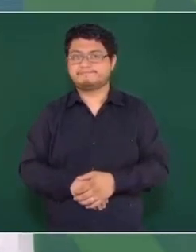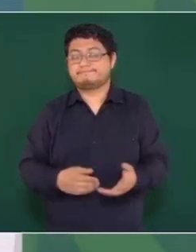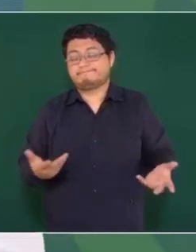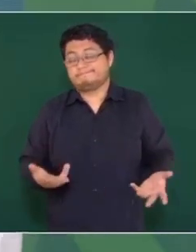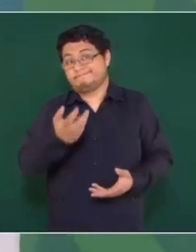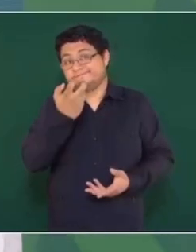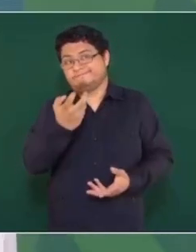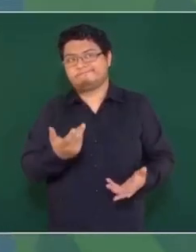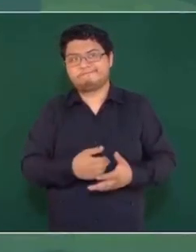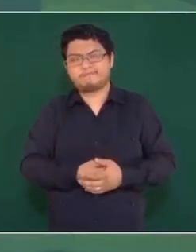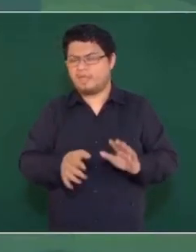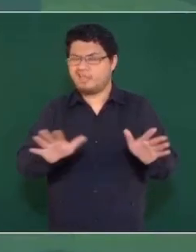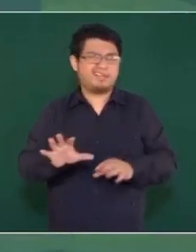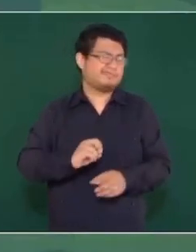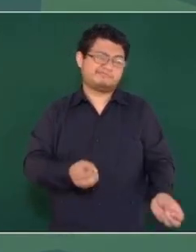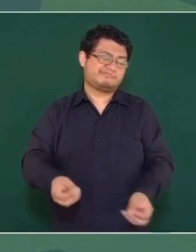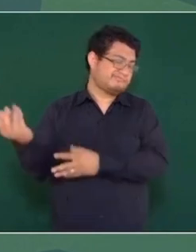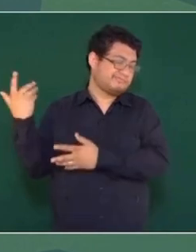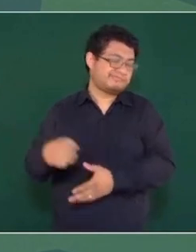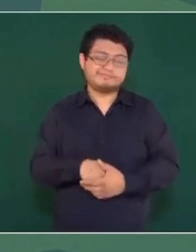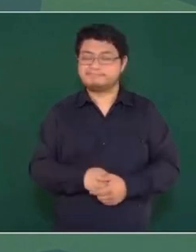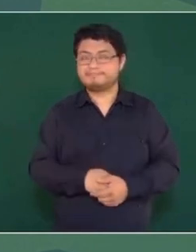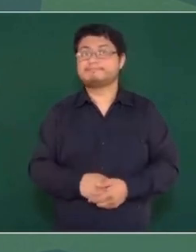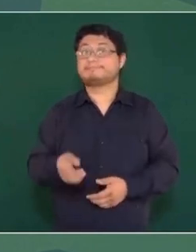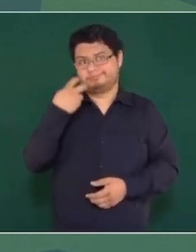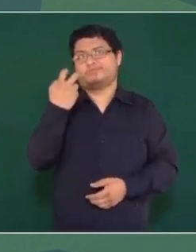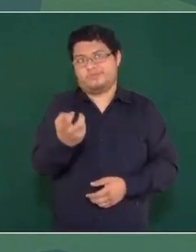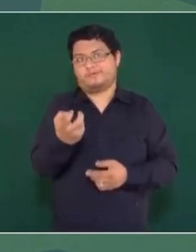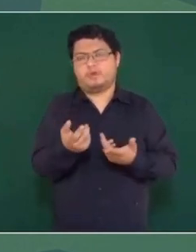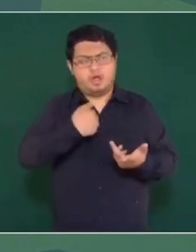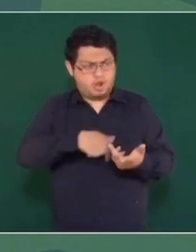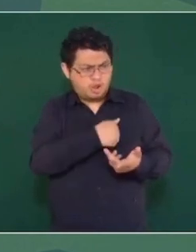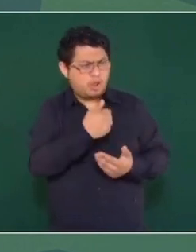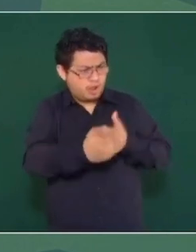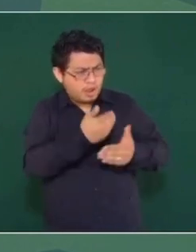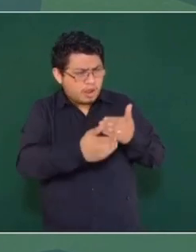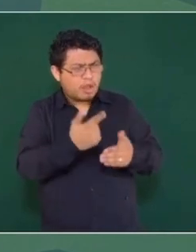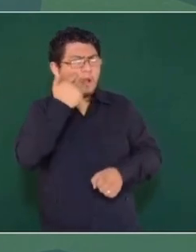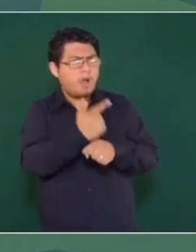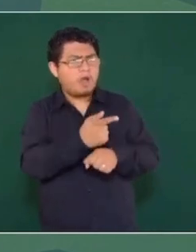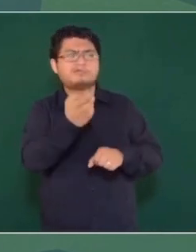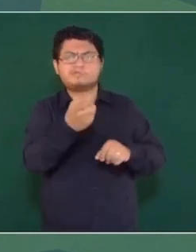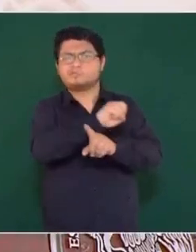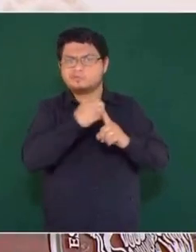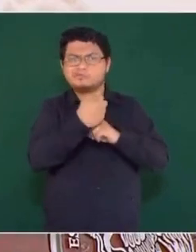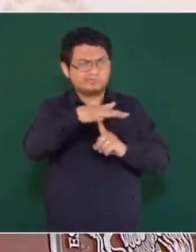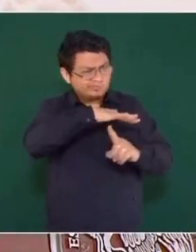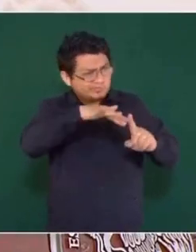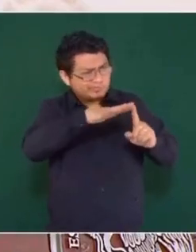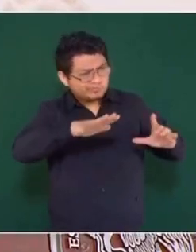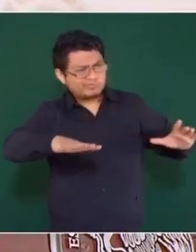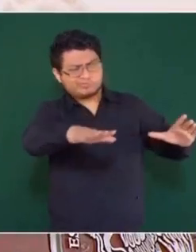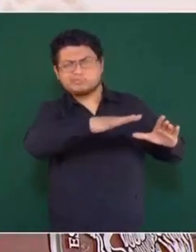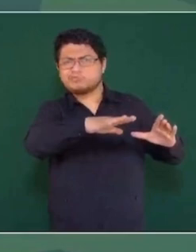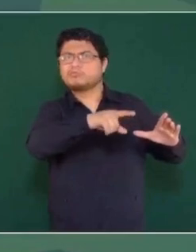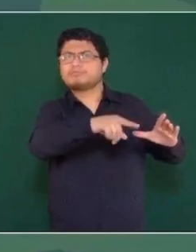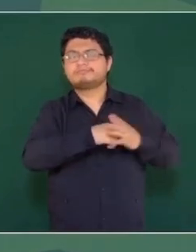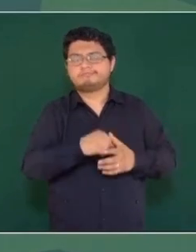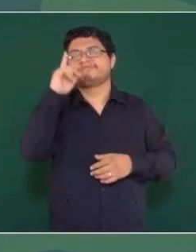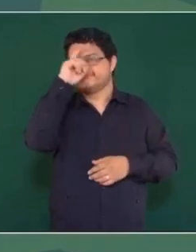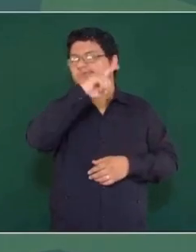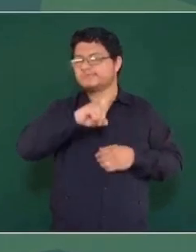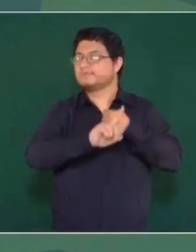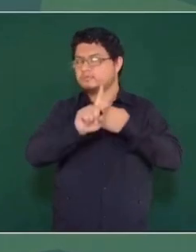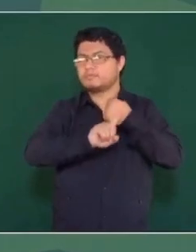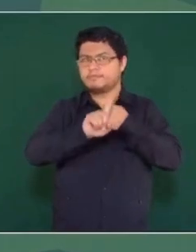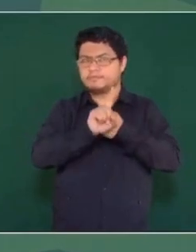ya eso quedó atrás y por eso tenemos confianza que aún con lo complejo del problema